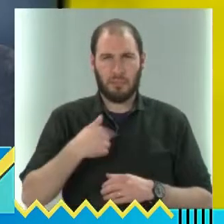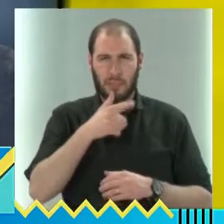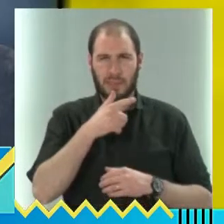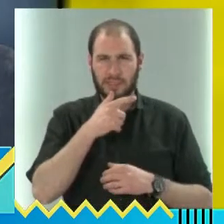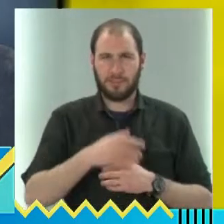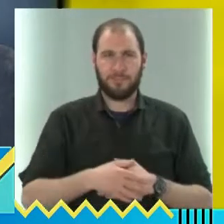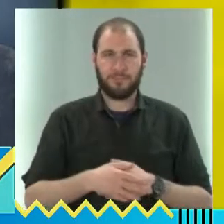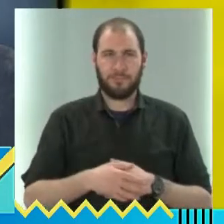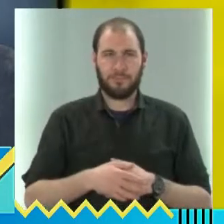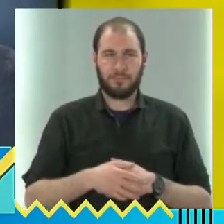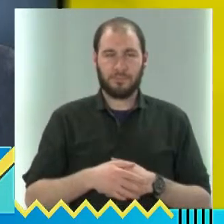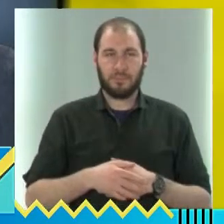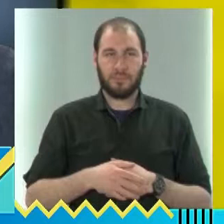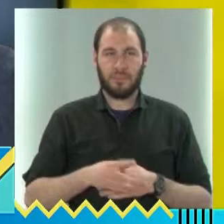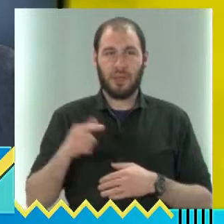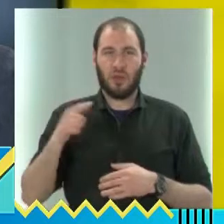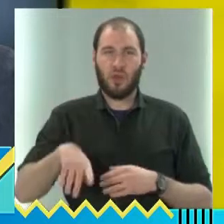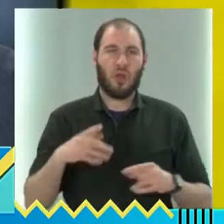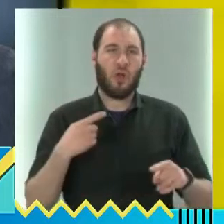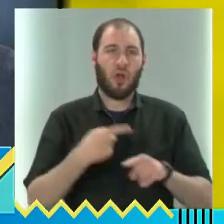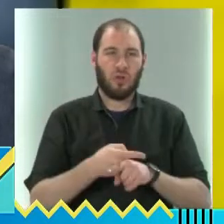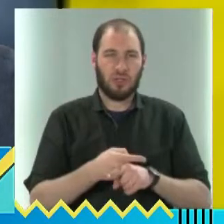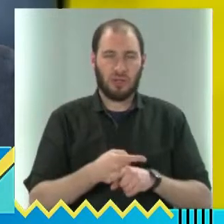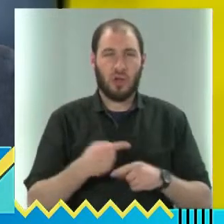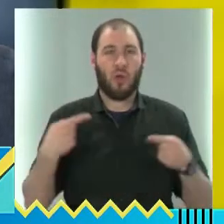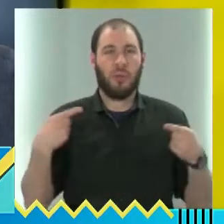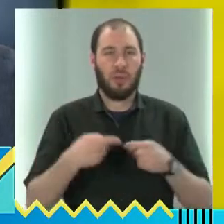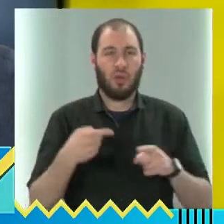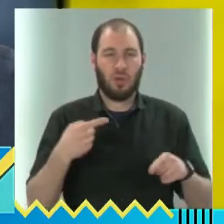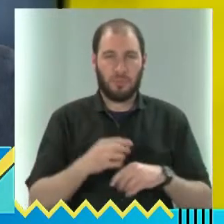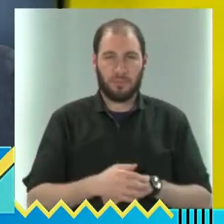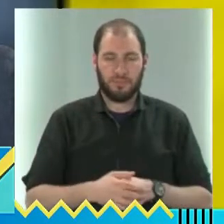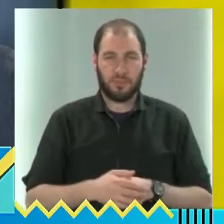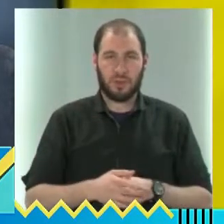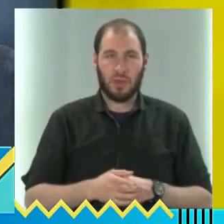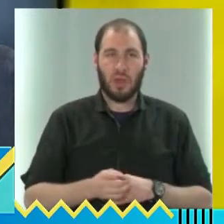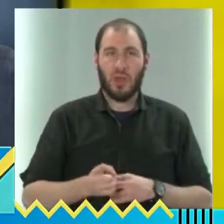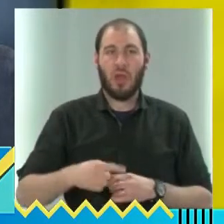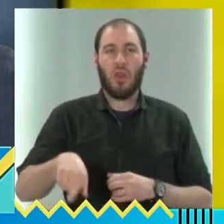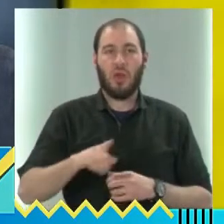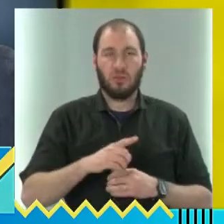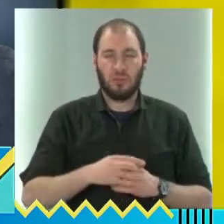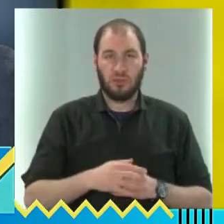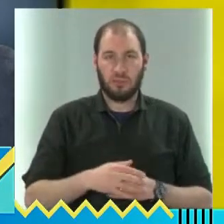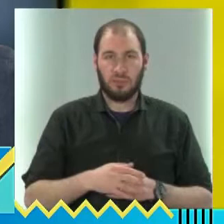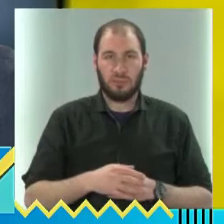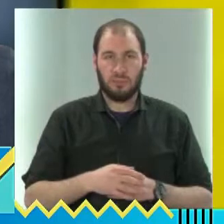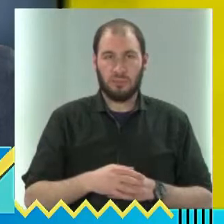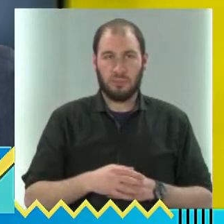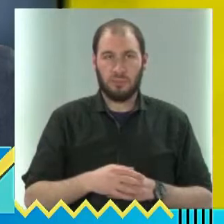en esto atentamos a que, o apuntamos a que de alguna forma tengamos la posibilidad de que